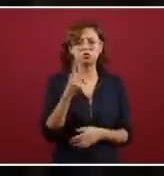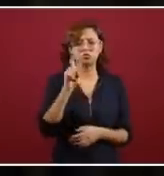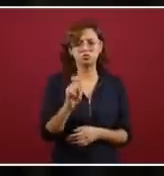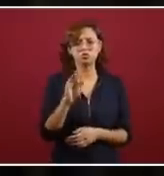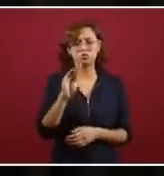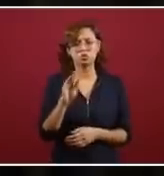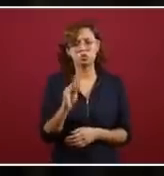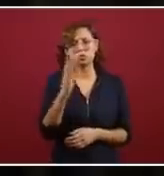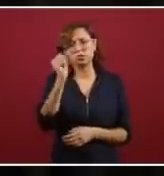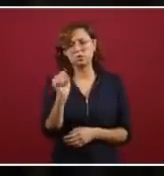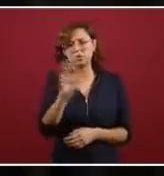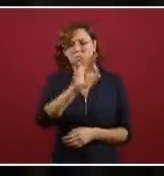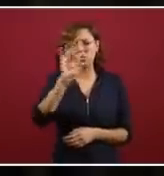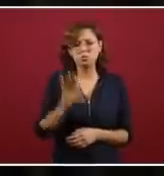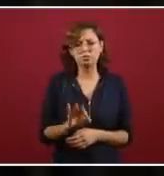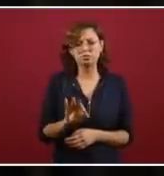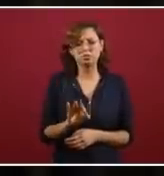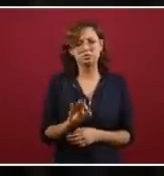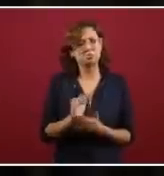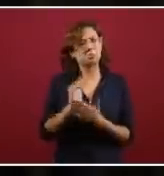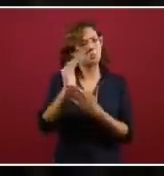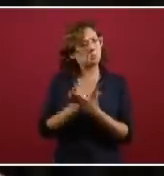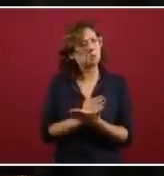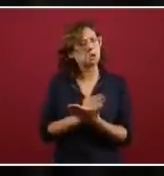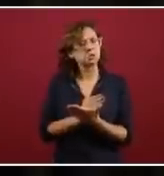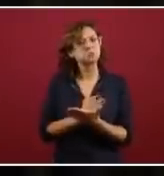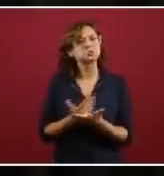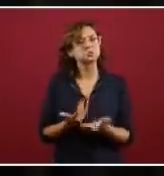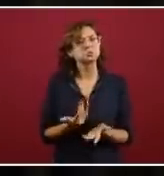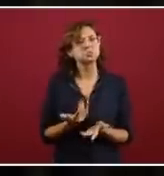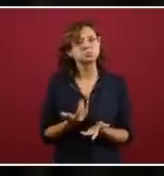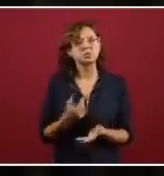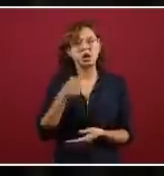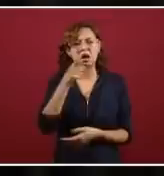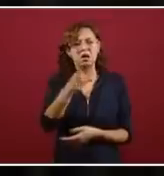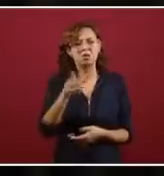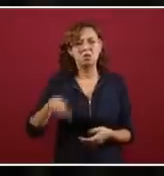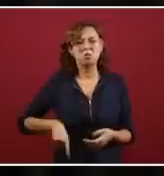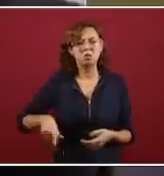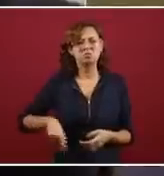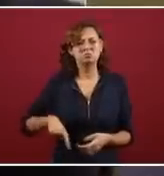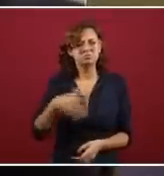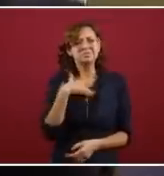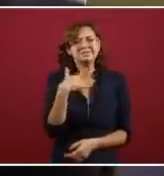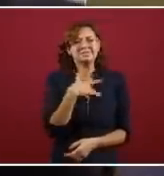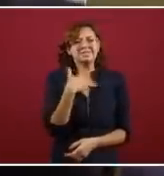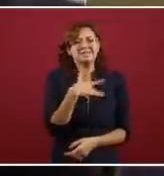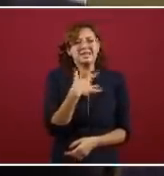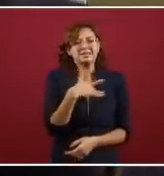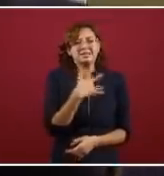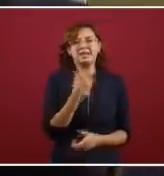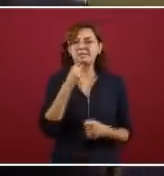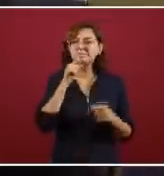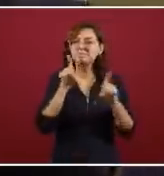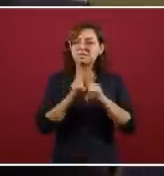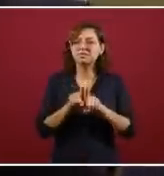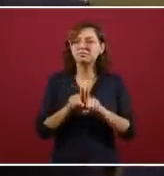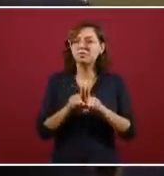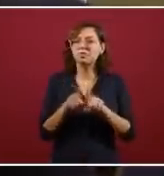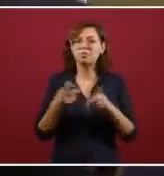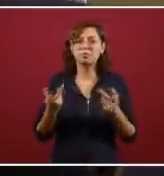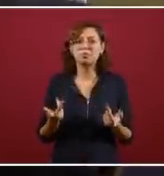2.99% la inflación. ¿Qué implica para su gobierno ese factor, presidente, y obviamente también para el consumo de